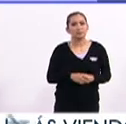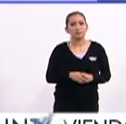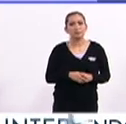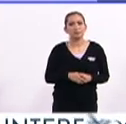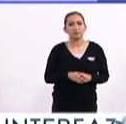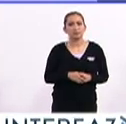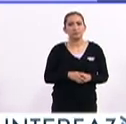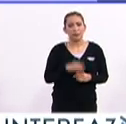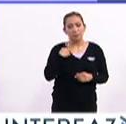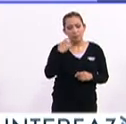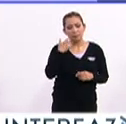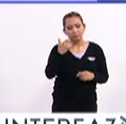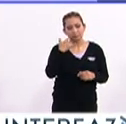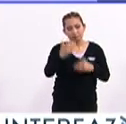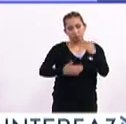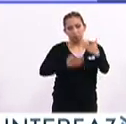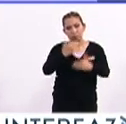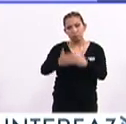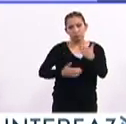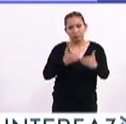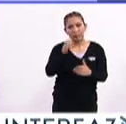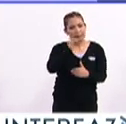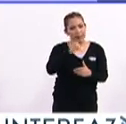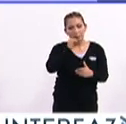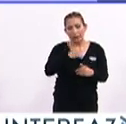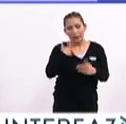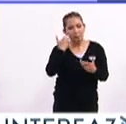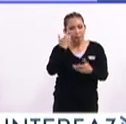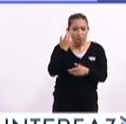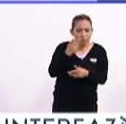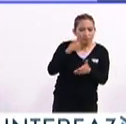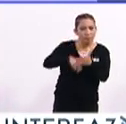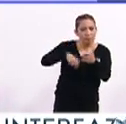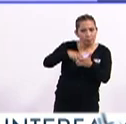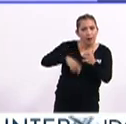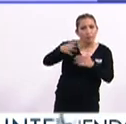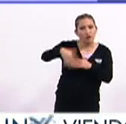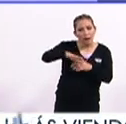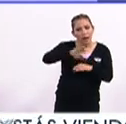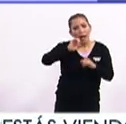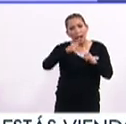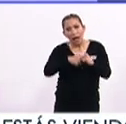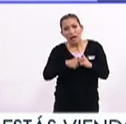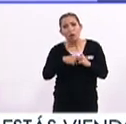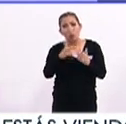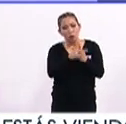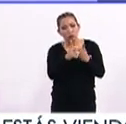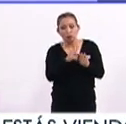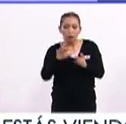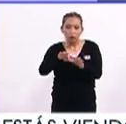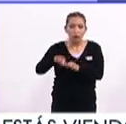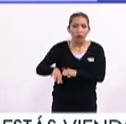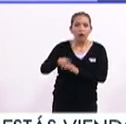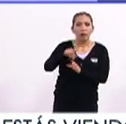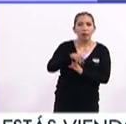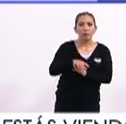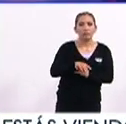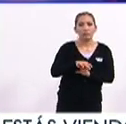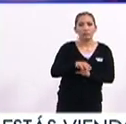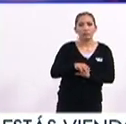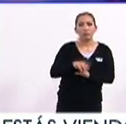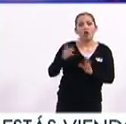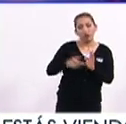y que estamos en ese proceso, ¿no? Y siempre estamos en esa búsqueda de, no salió el producto, bueno, pues ya ni modo.